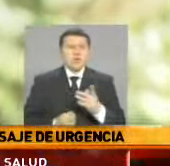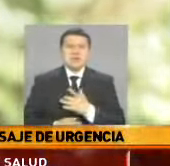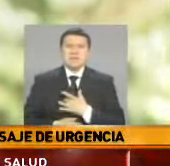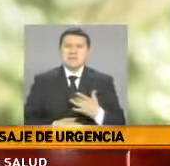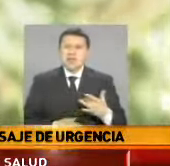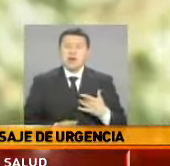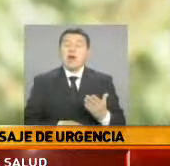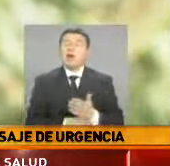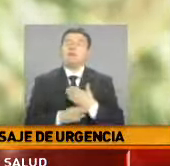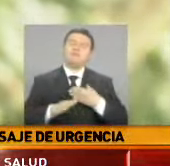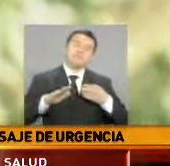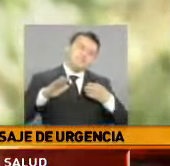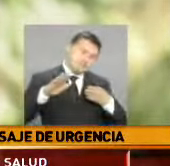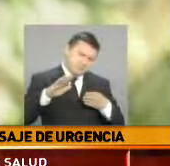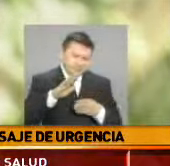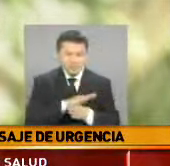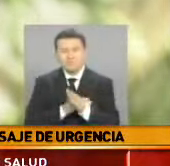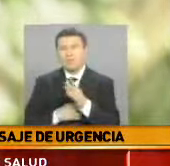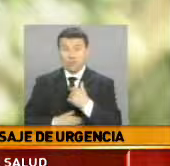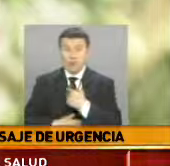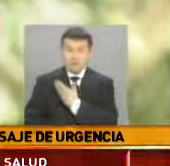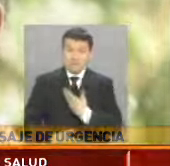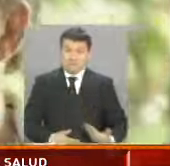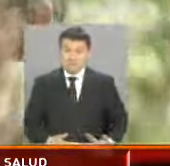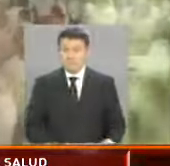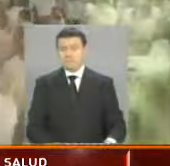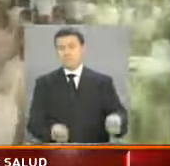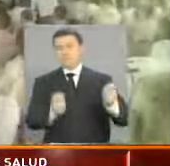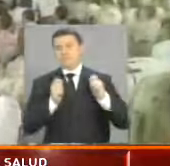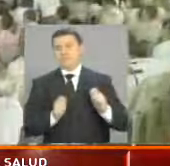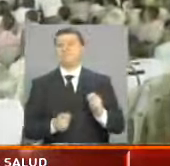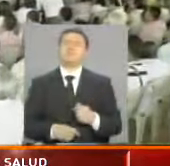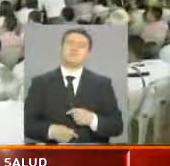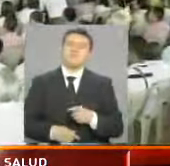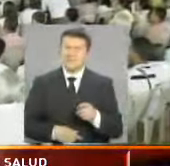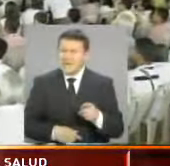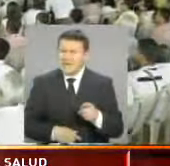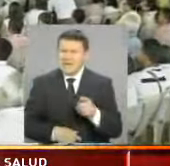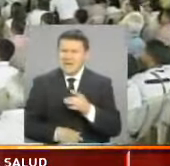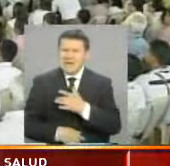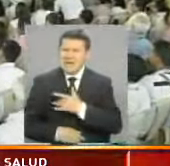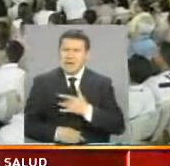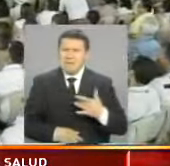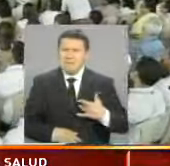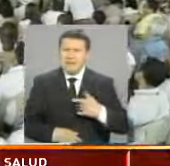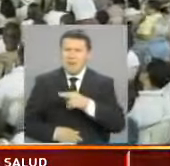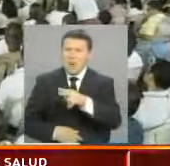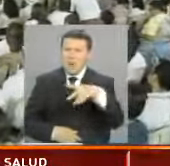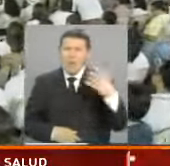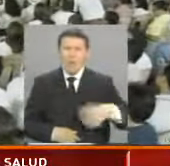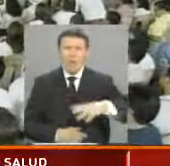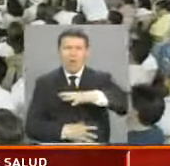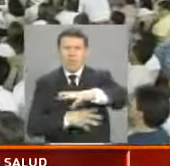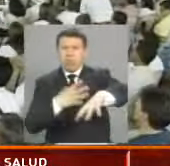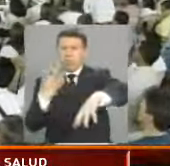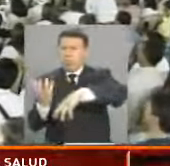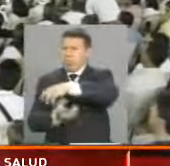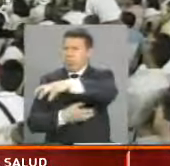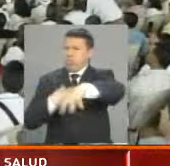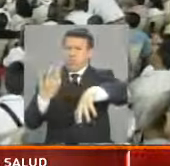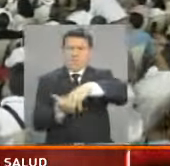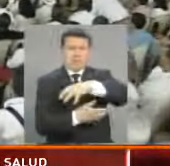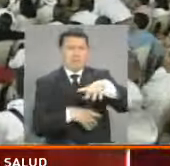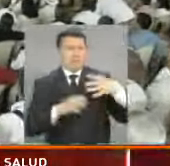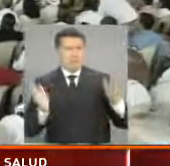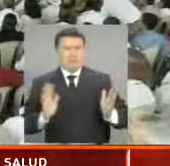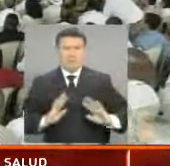salud totalmente quebrado y totalmente, perdóneme la palabra, despelotado. La verdad que